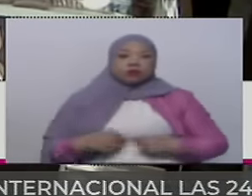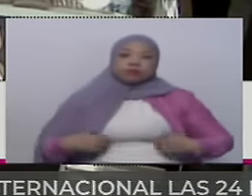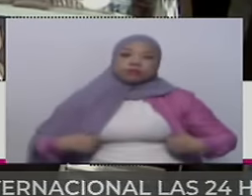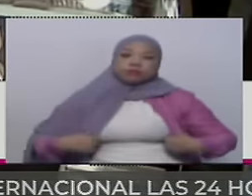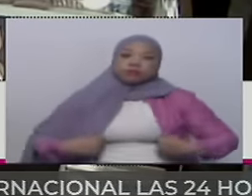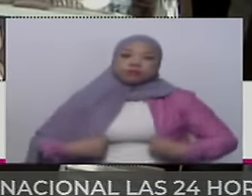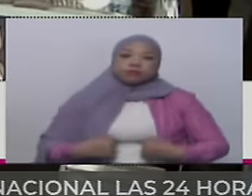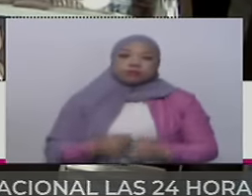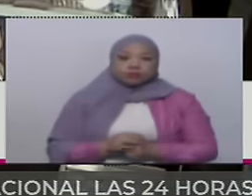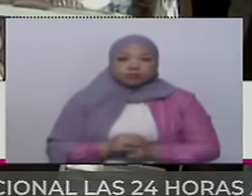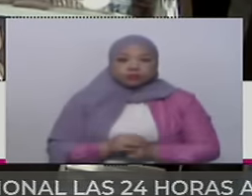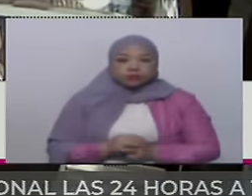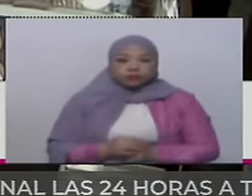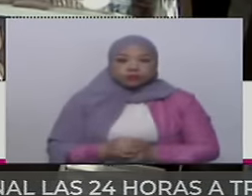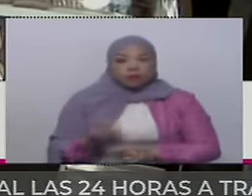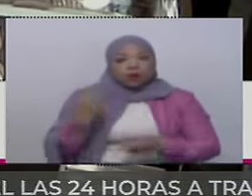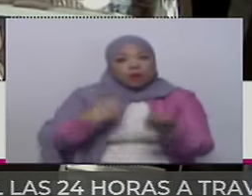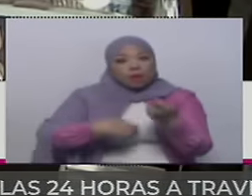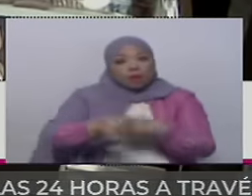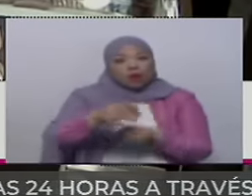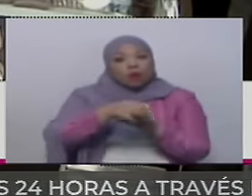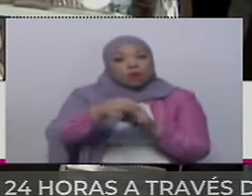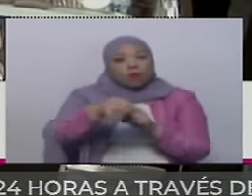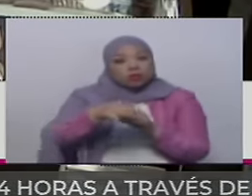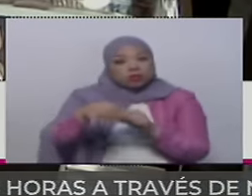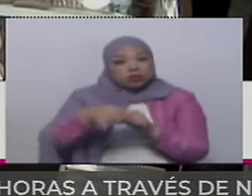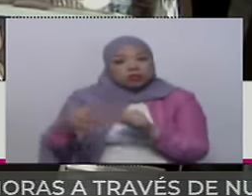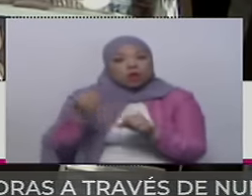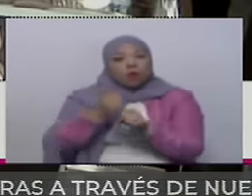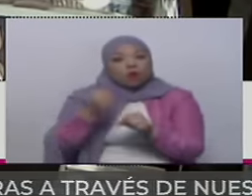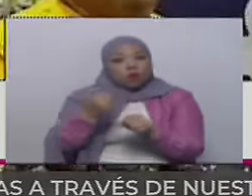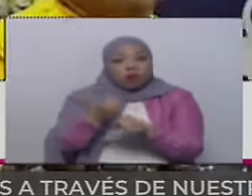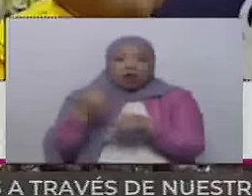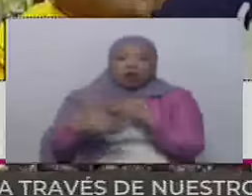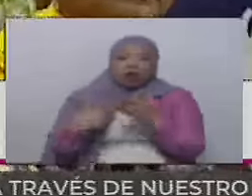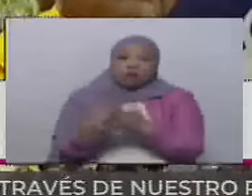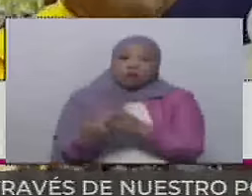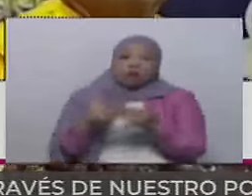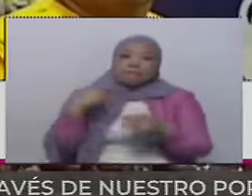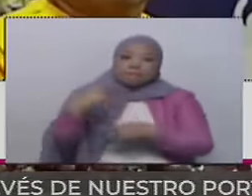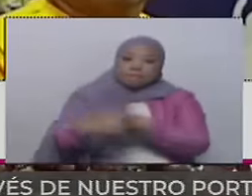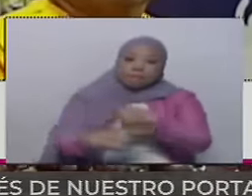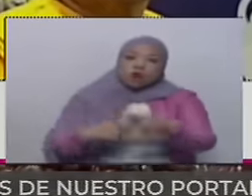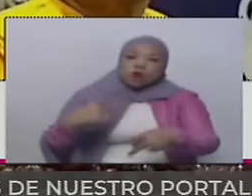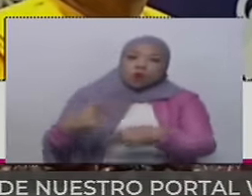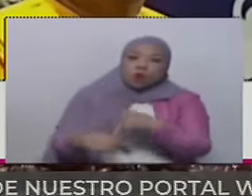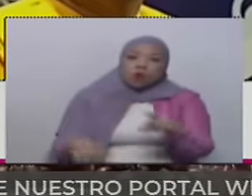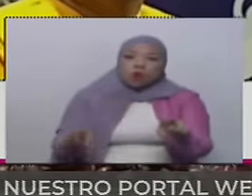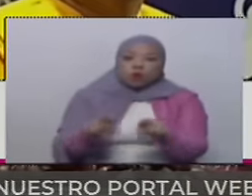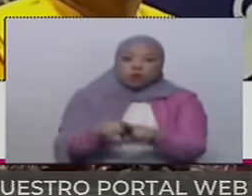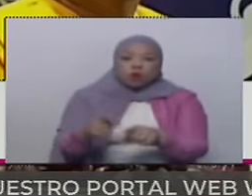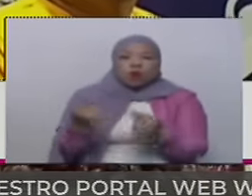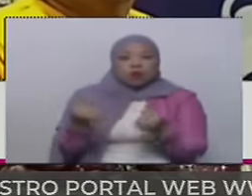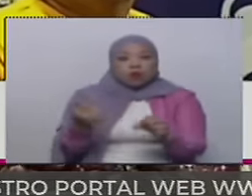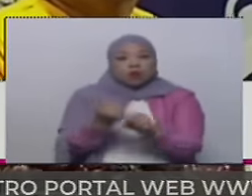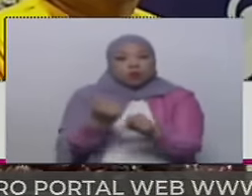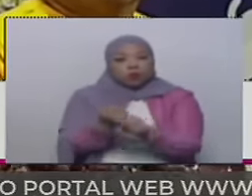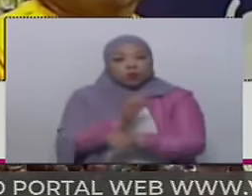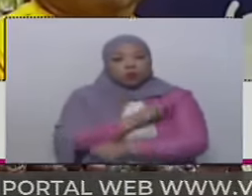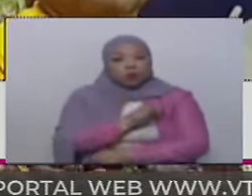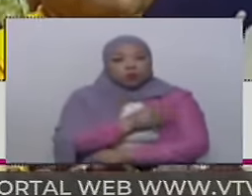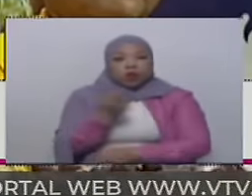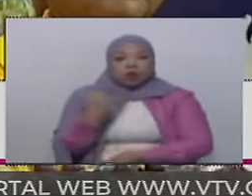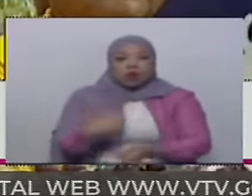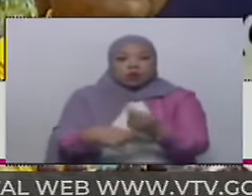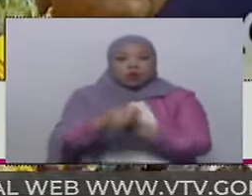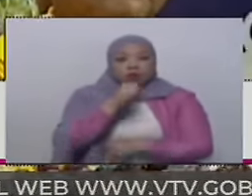nosotros llevamos a través de los mercados municipales, mercados mayoristas, de los mismos productores, todos estos insumos cortando todas las cadenas de